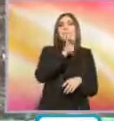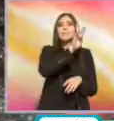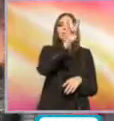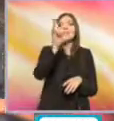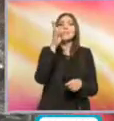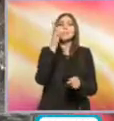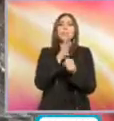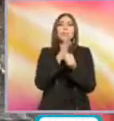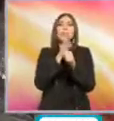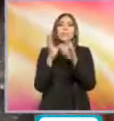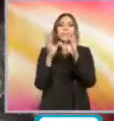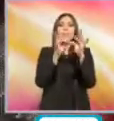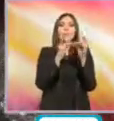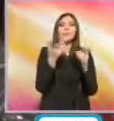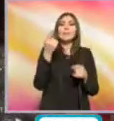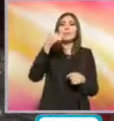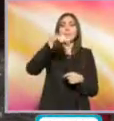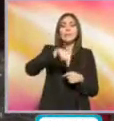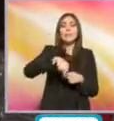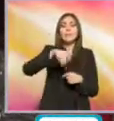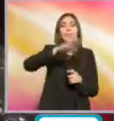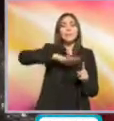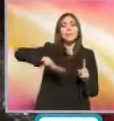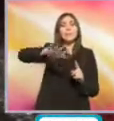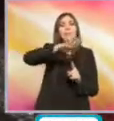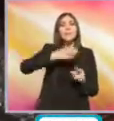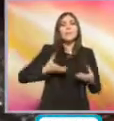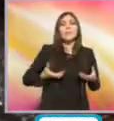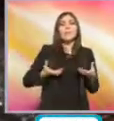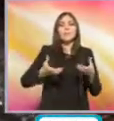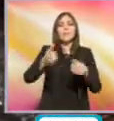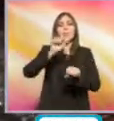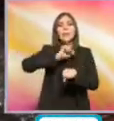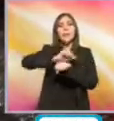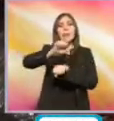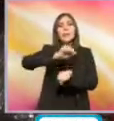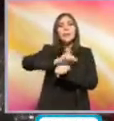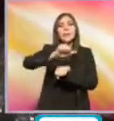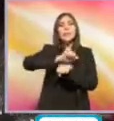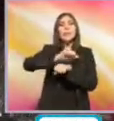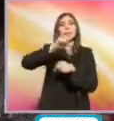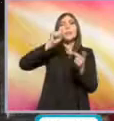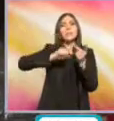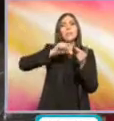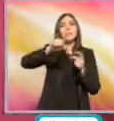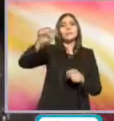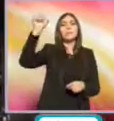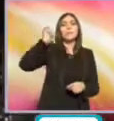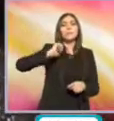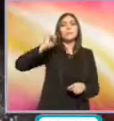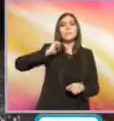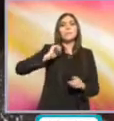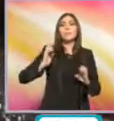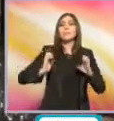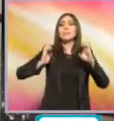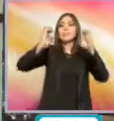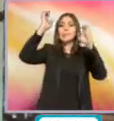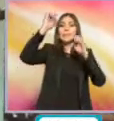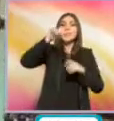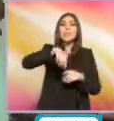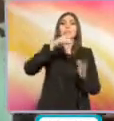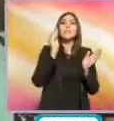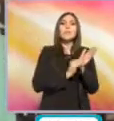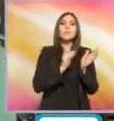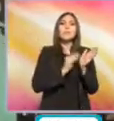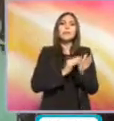estoy diciendo, mire, nada más aquí, en esta antigua calle de Argentina, donde está esta antigua vecindad, pues todavía hay una tradición, tío